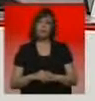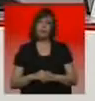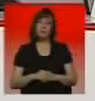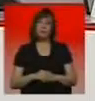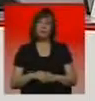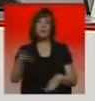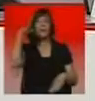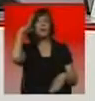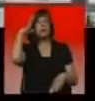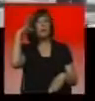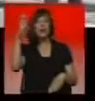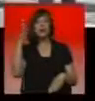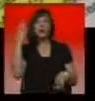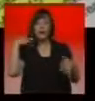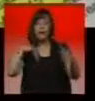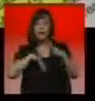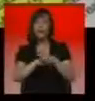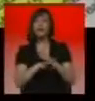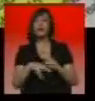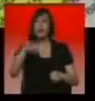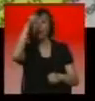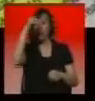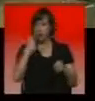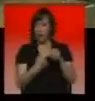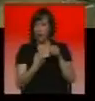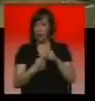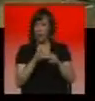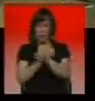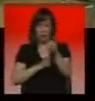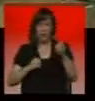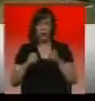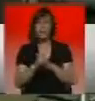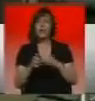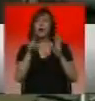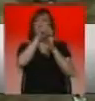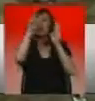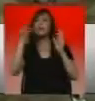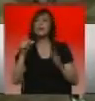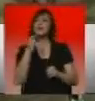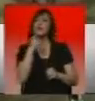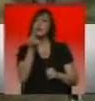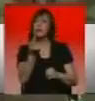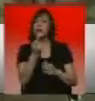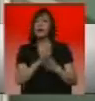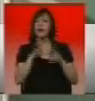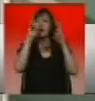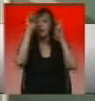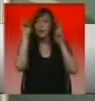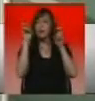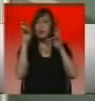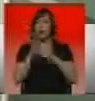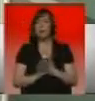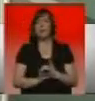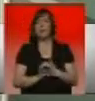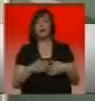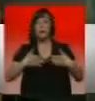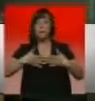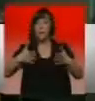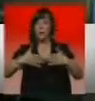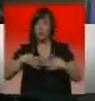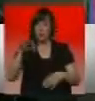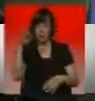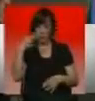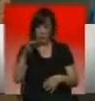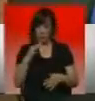La policía allanó en el norte de Quito una oficina de una empresa que tendría vinculación con el caso de los Panama Papers. Según